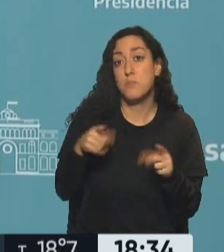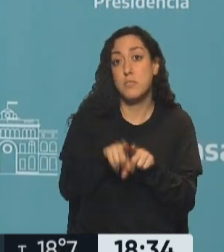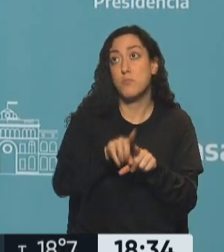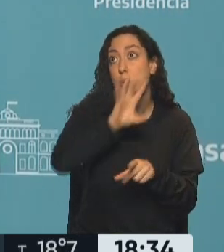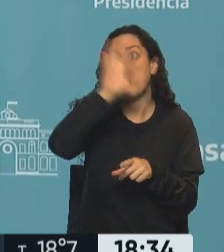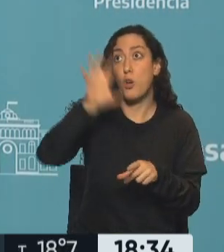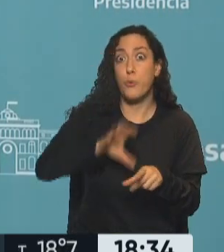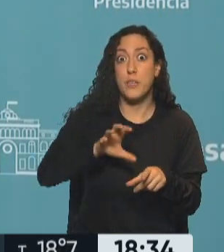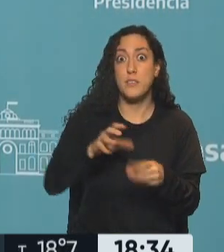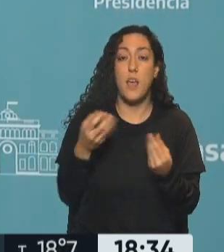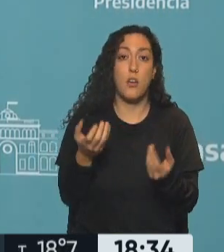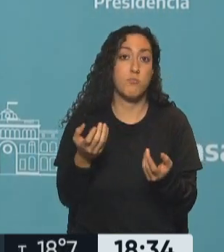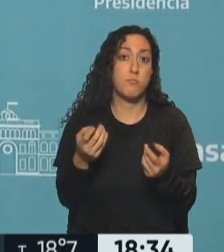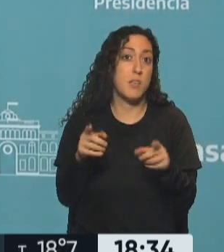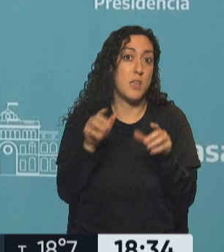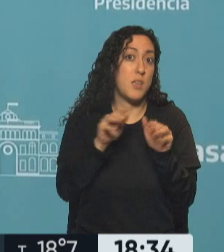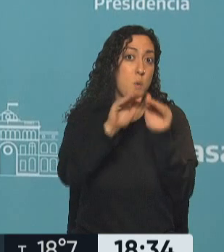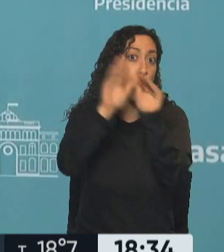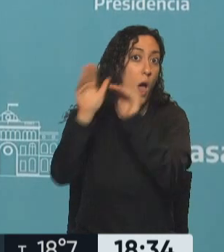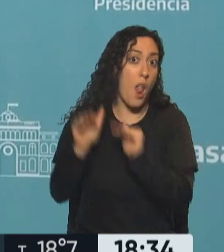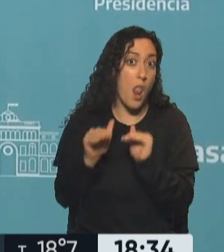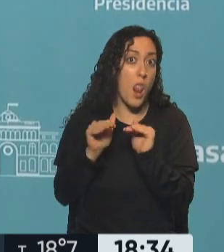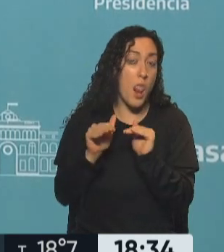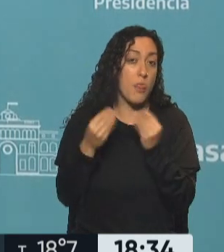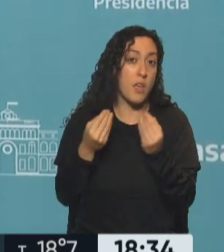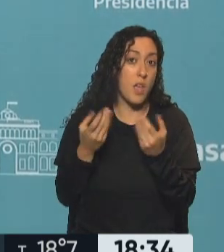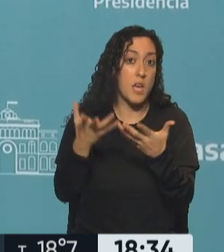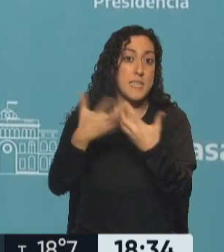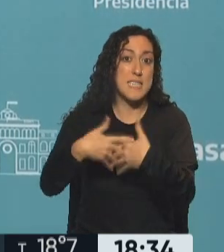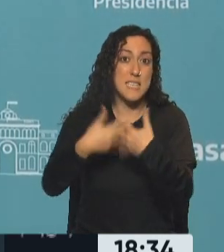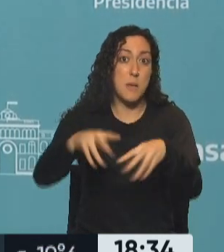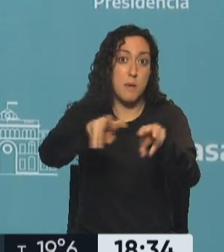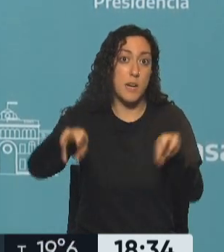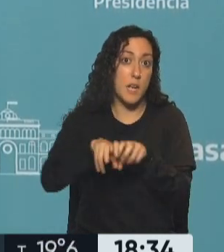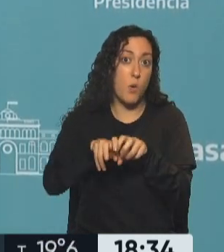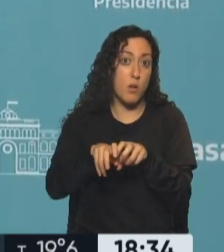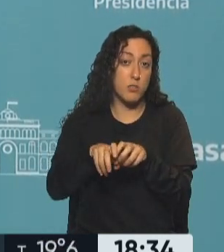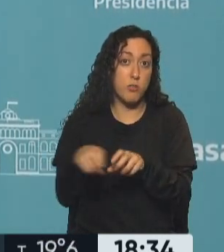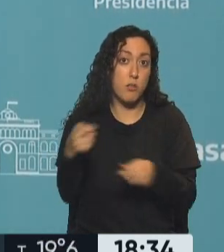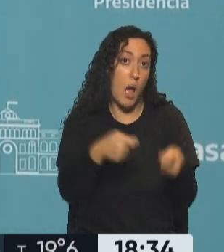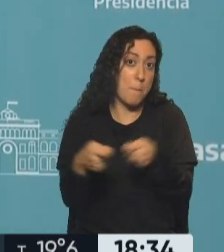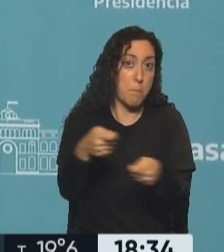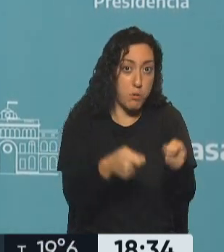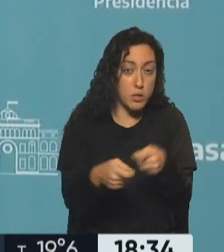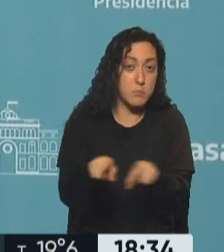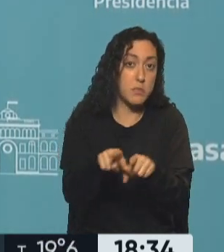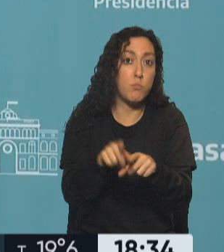de estar contribuyendo con el sistema de recaudación nacional a través de la